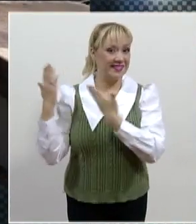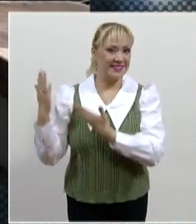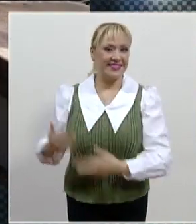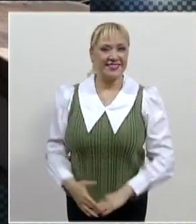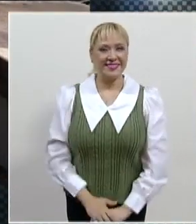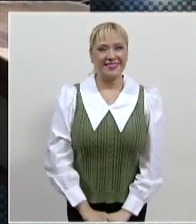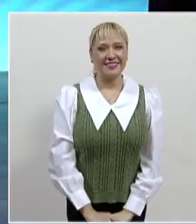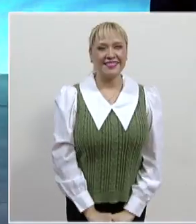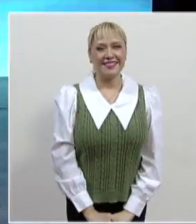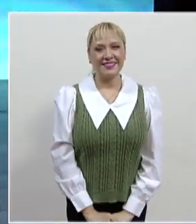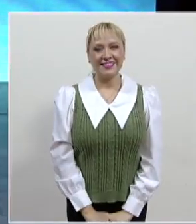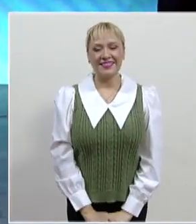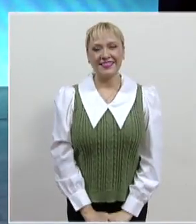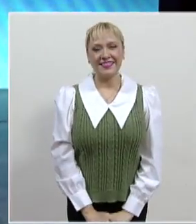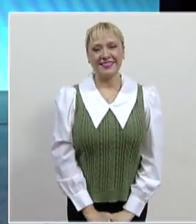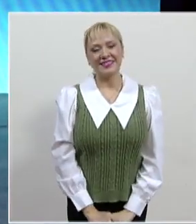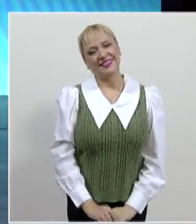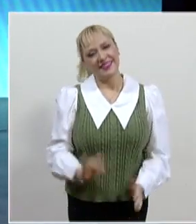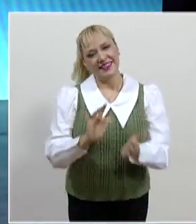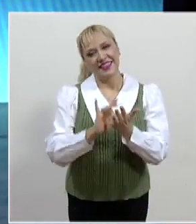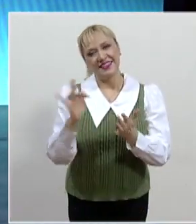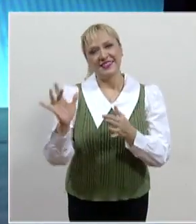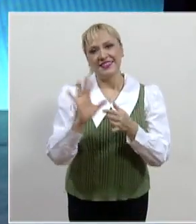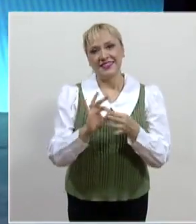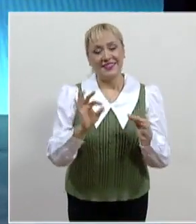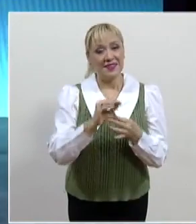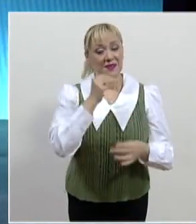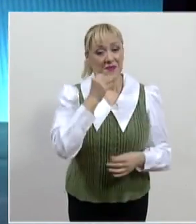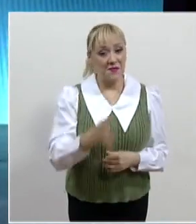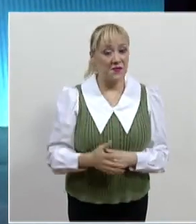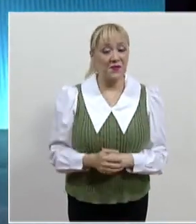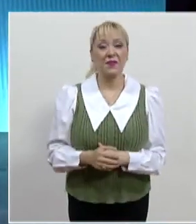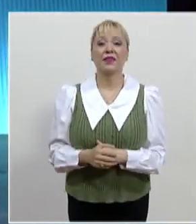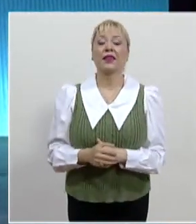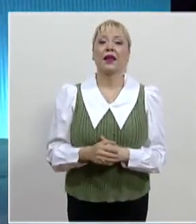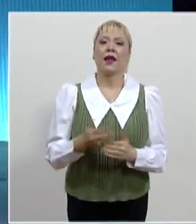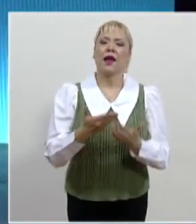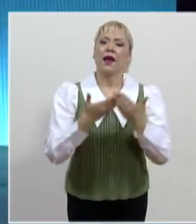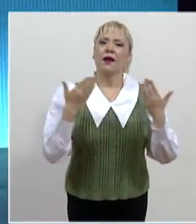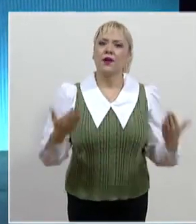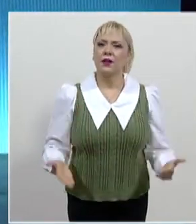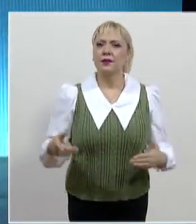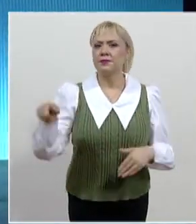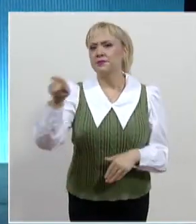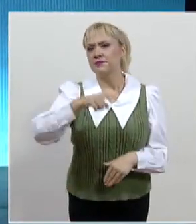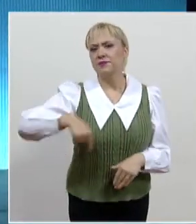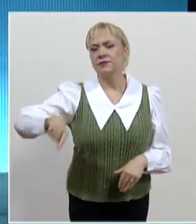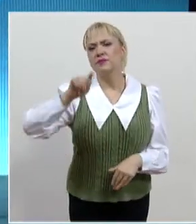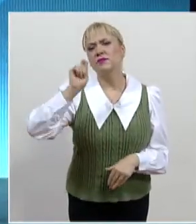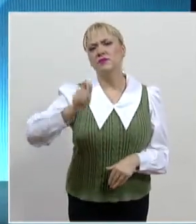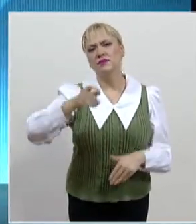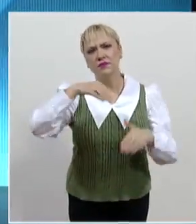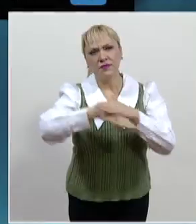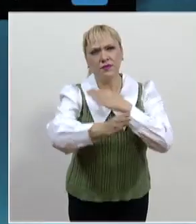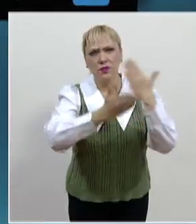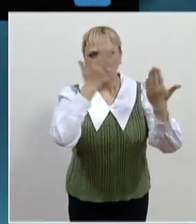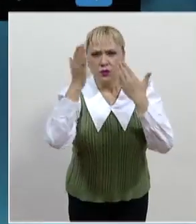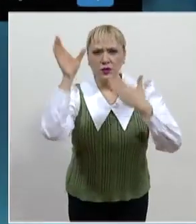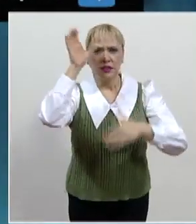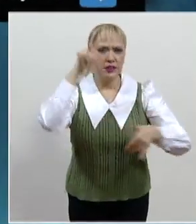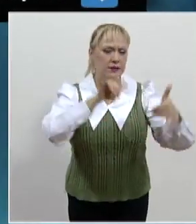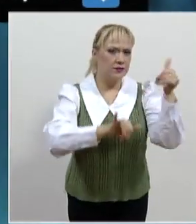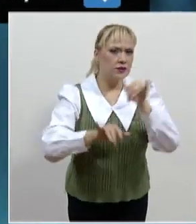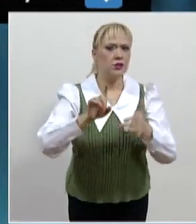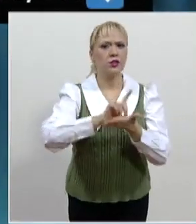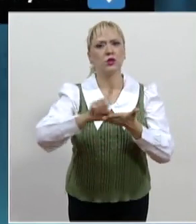Daza. Muchas gracias, Jesús. Comentarle que la Unidad General de Conocimiento Científico y Derechos